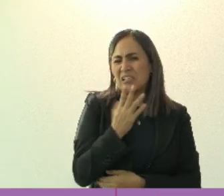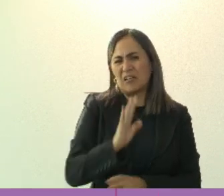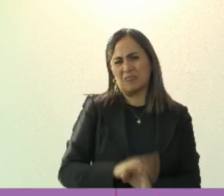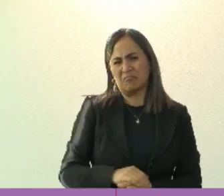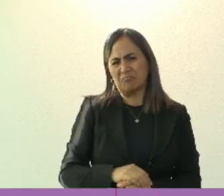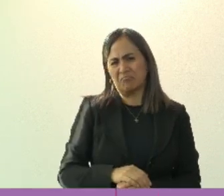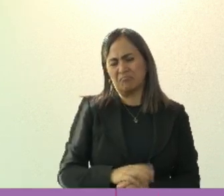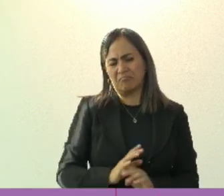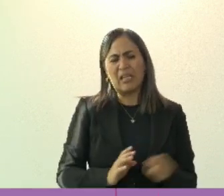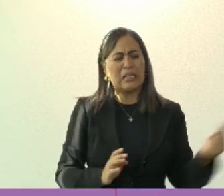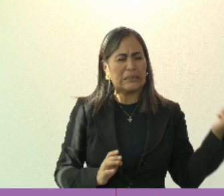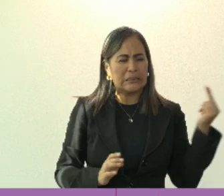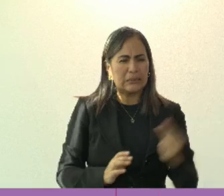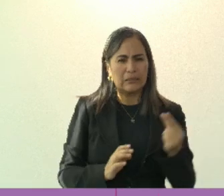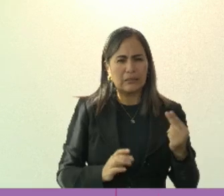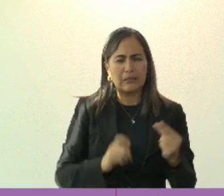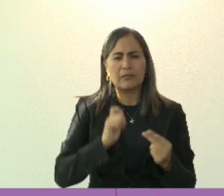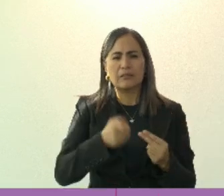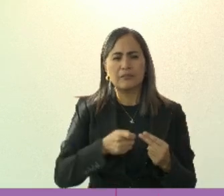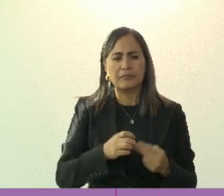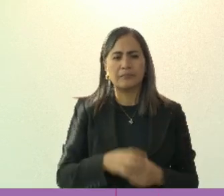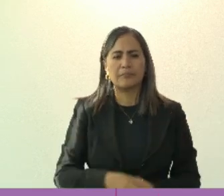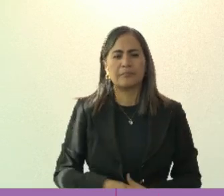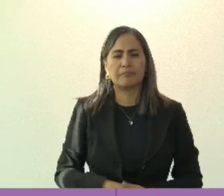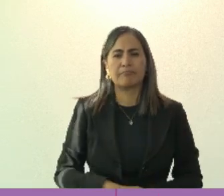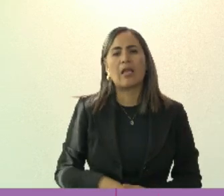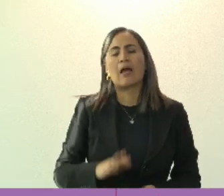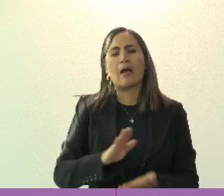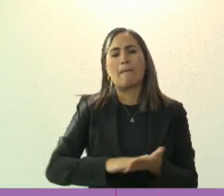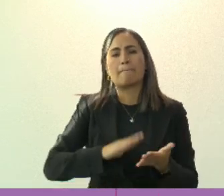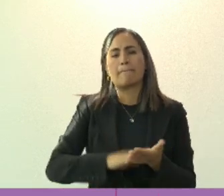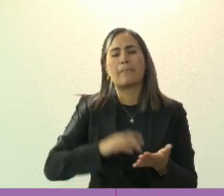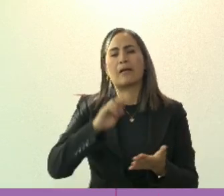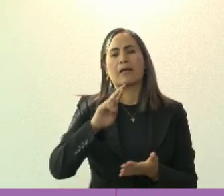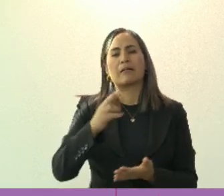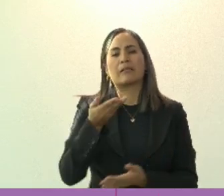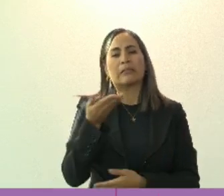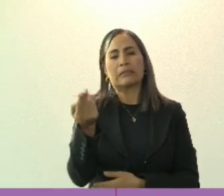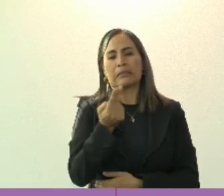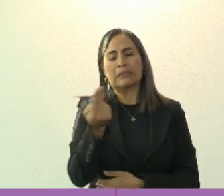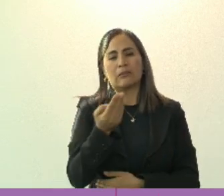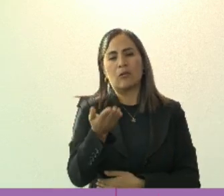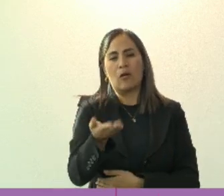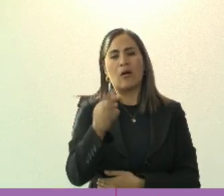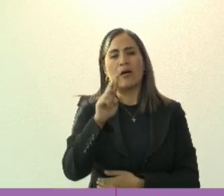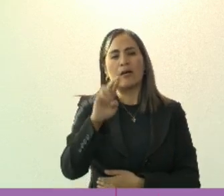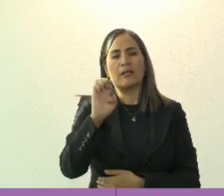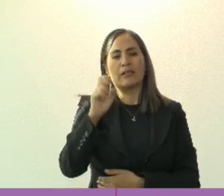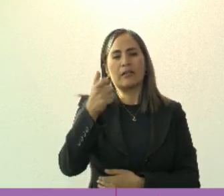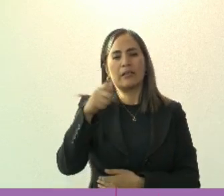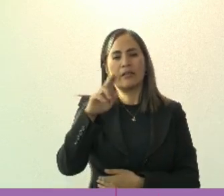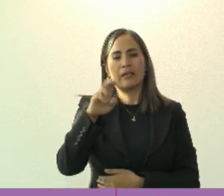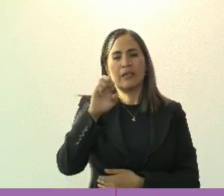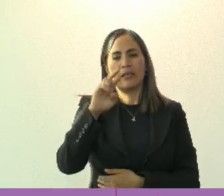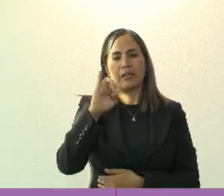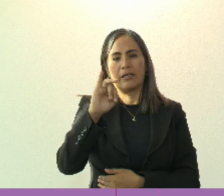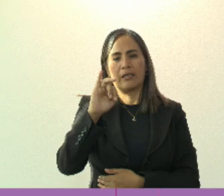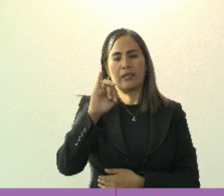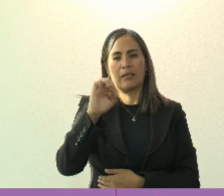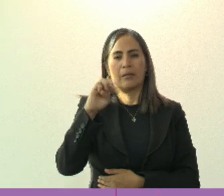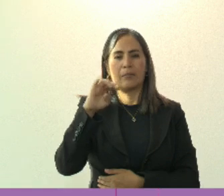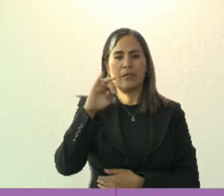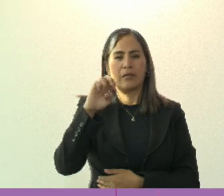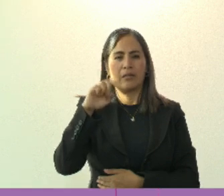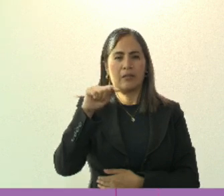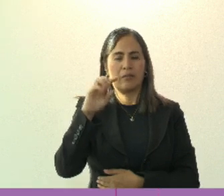necesidad, pues básicamente es esa, el requerimiento, ¿no? Un requerimiento. Y luego de eso, ¿qué nacería? Pues nacería a lo mejor